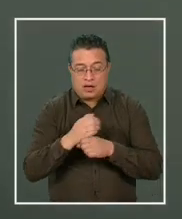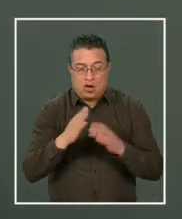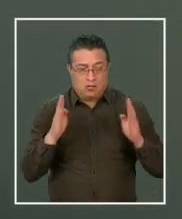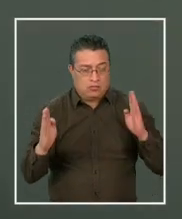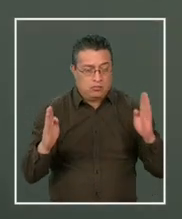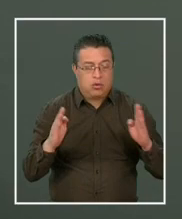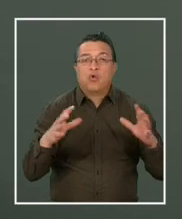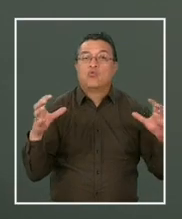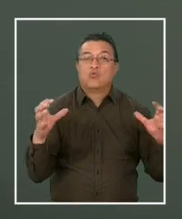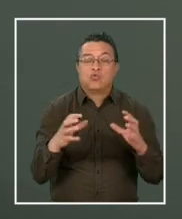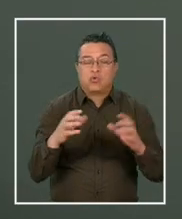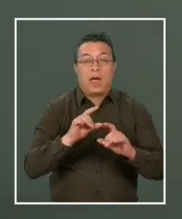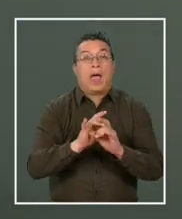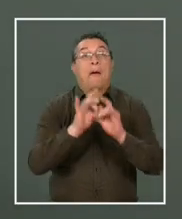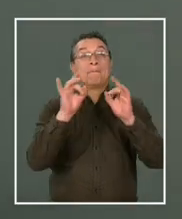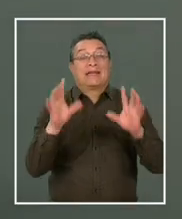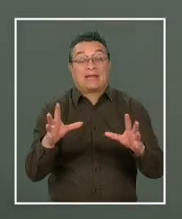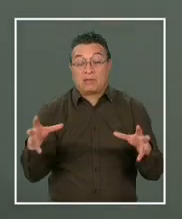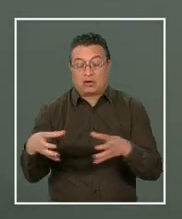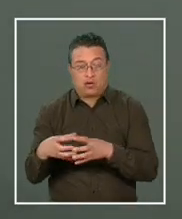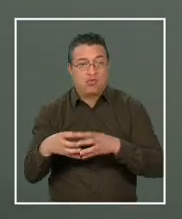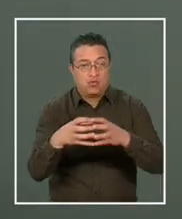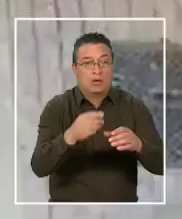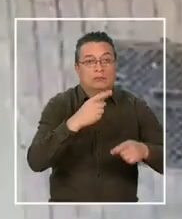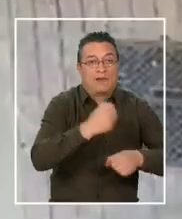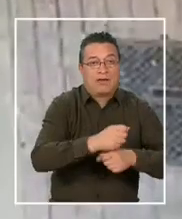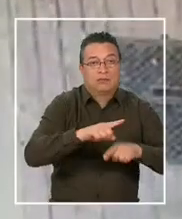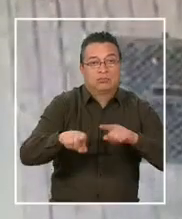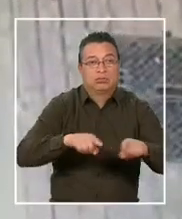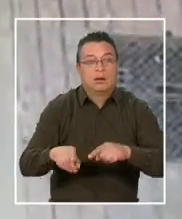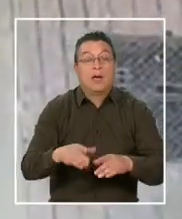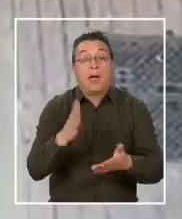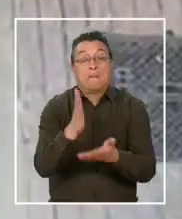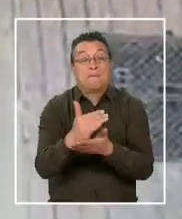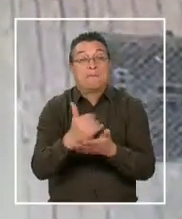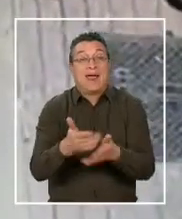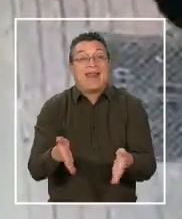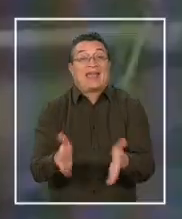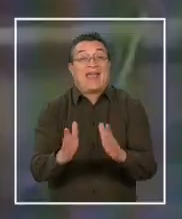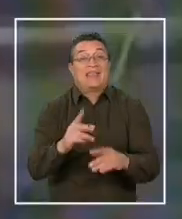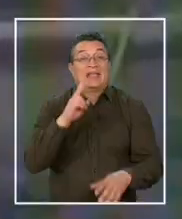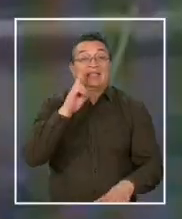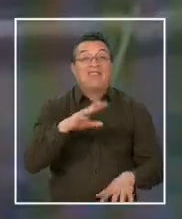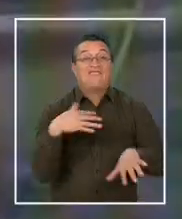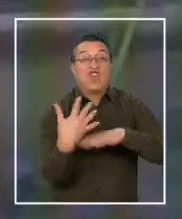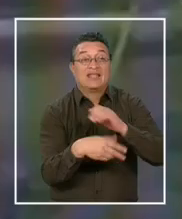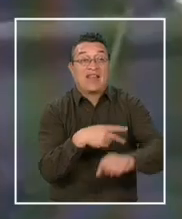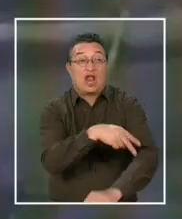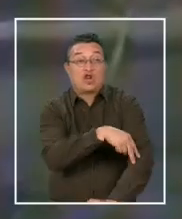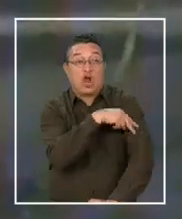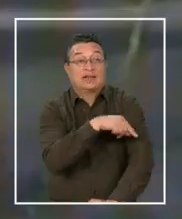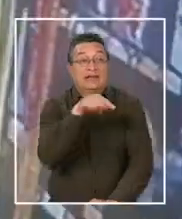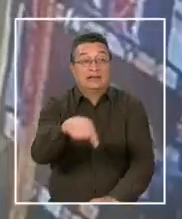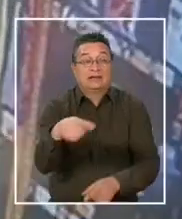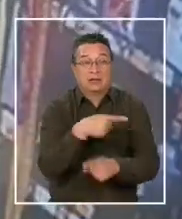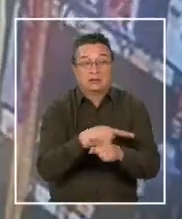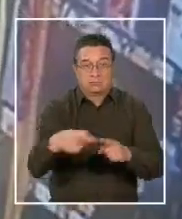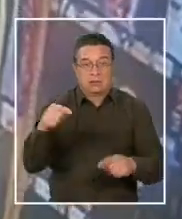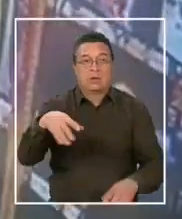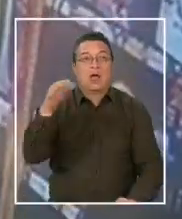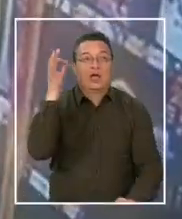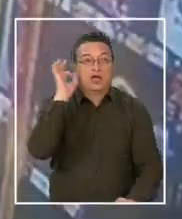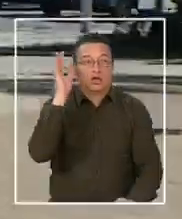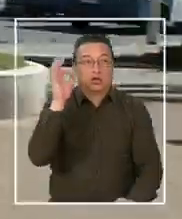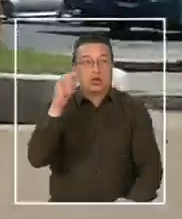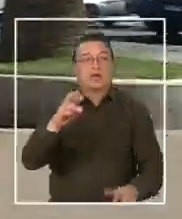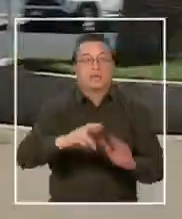hecha especialmente o creada especialmente para estos efectos. Plan Calle Sin Violencias en el norte, donde esta semana se producirán reuniones entre